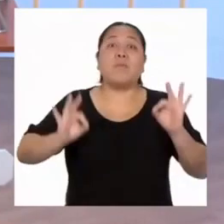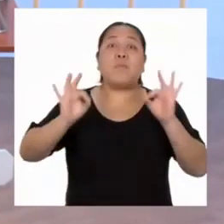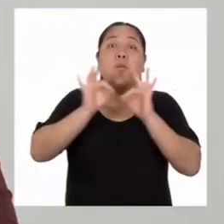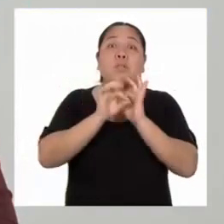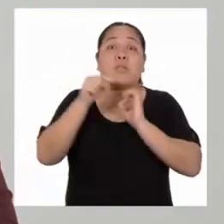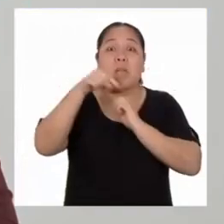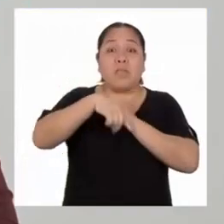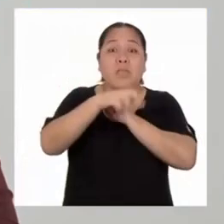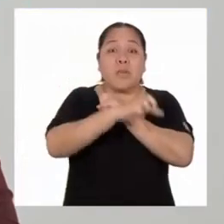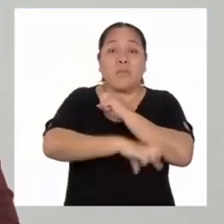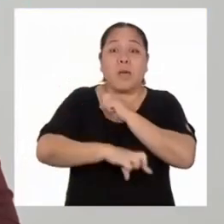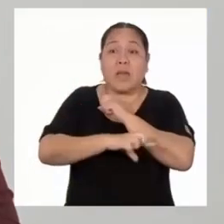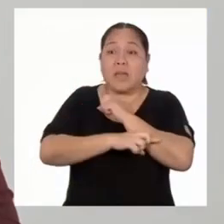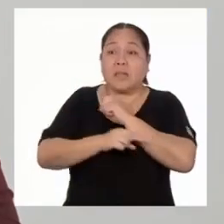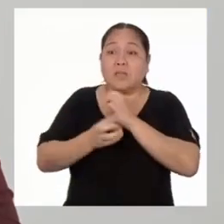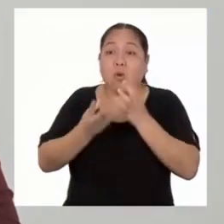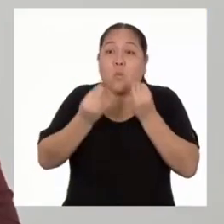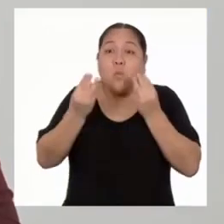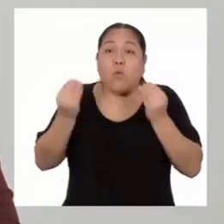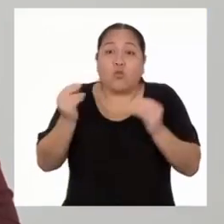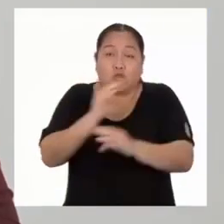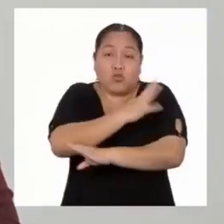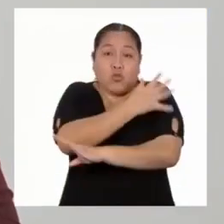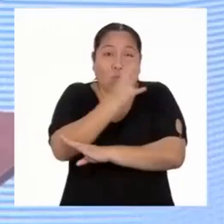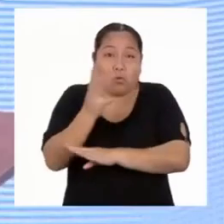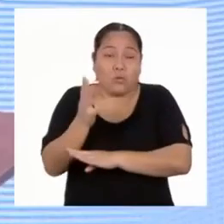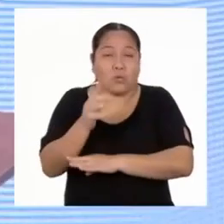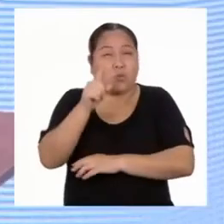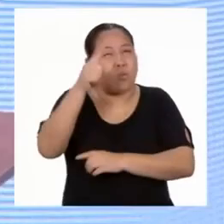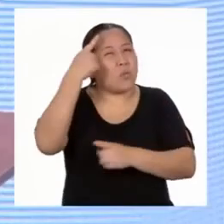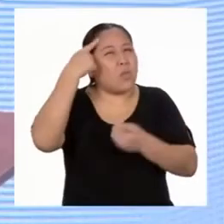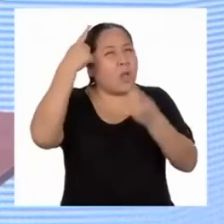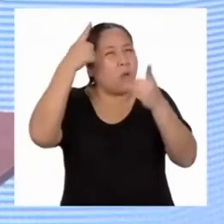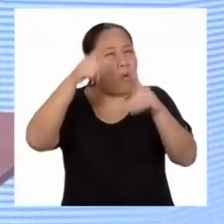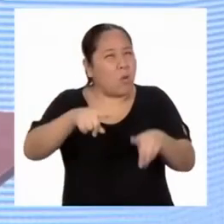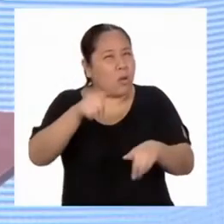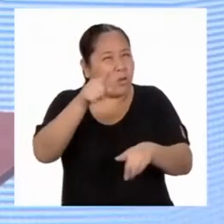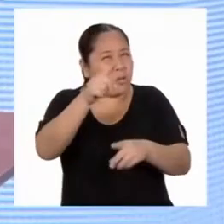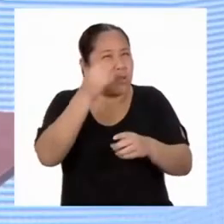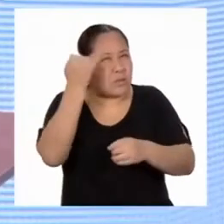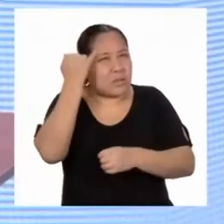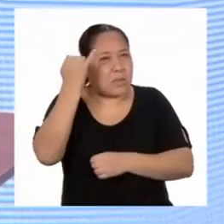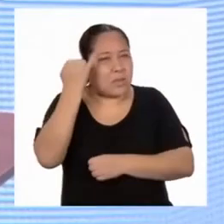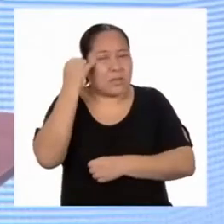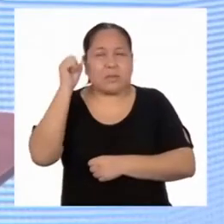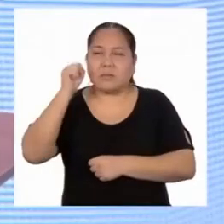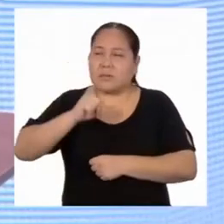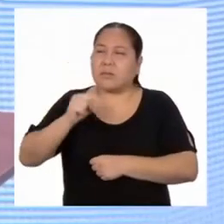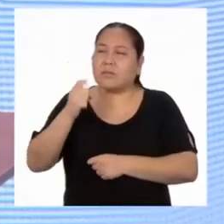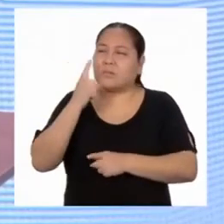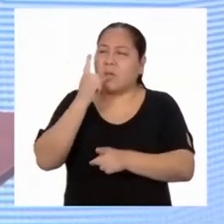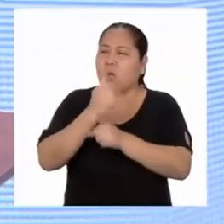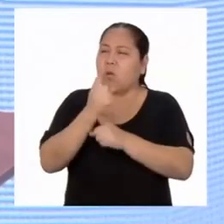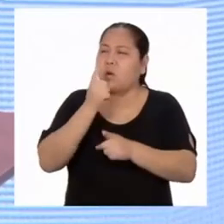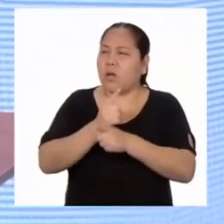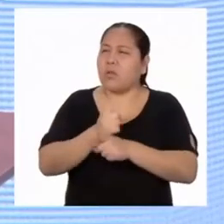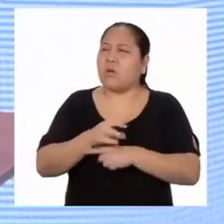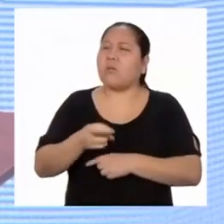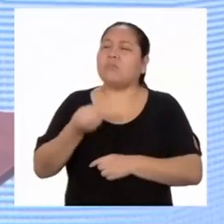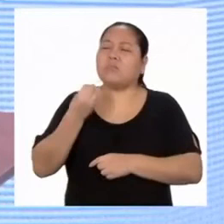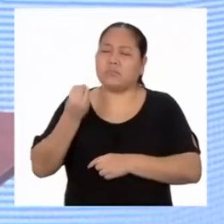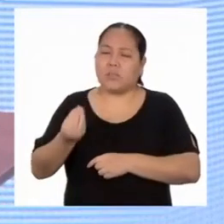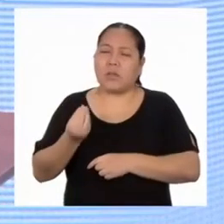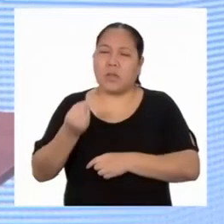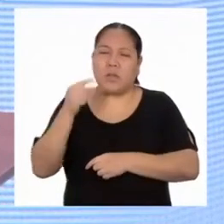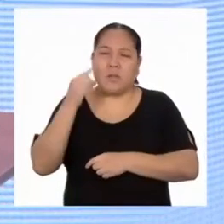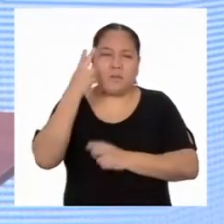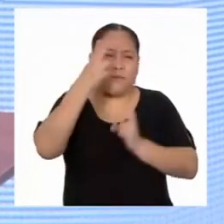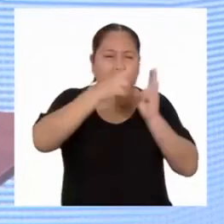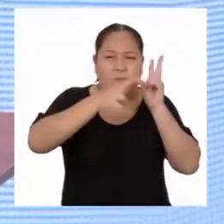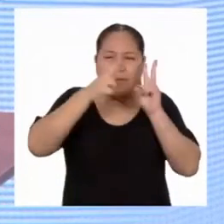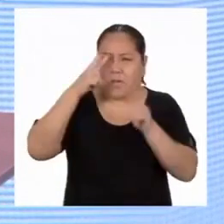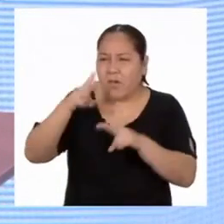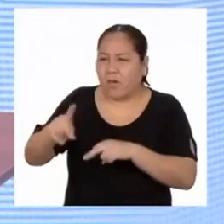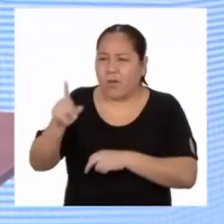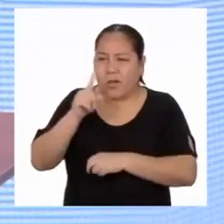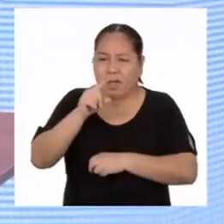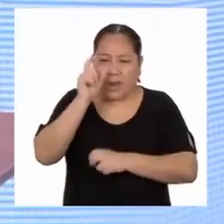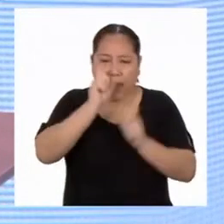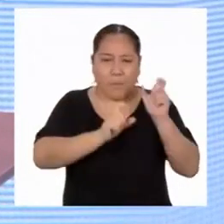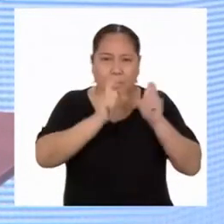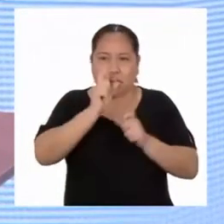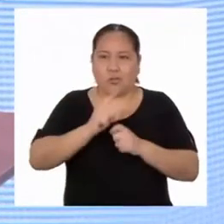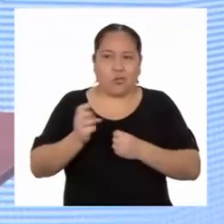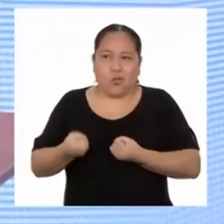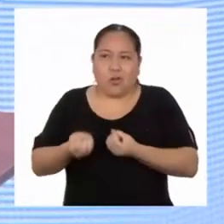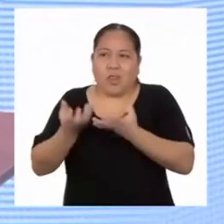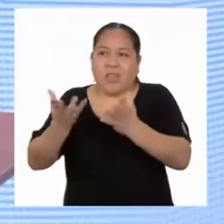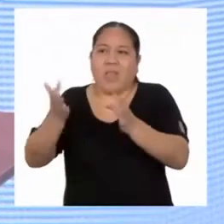bosques. ¿Y estás de acuerdo con esa idea? Sí, profesora, opino que tiene razón porque lamentablemente observo que no le damos importancia a